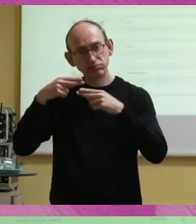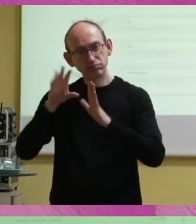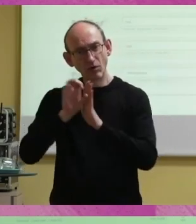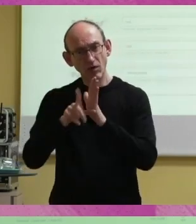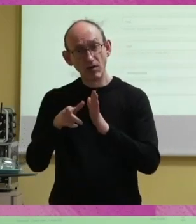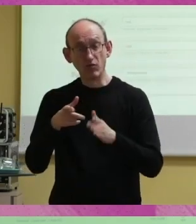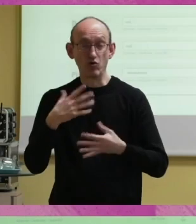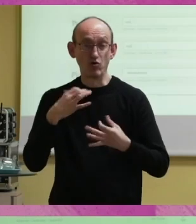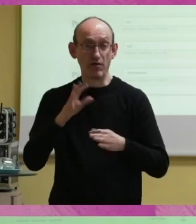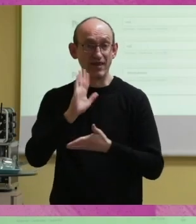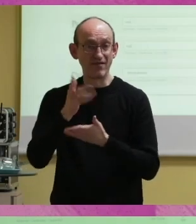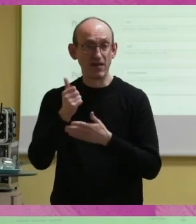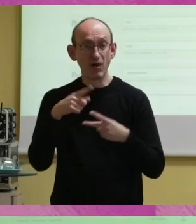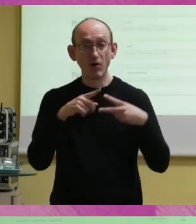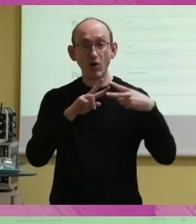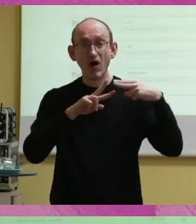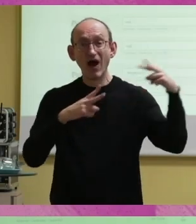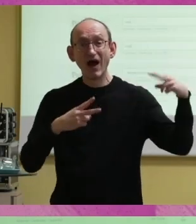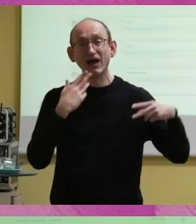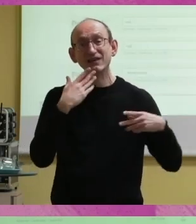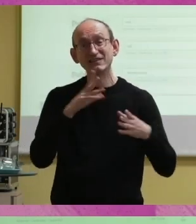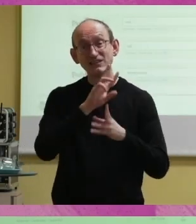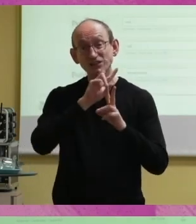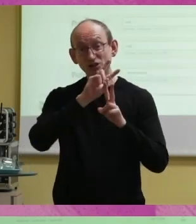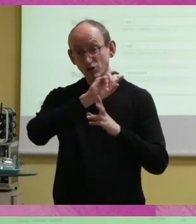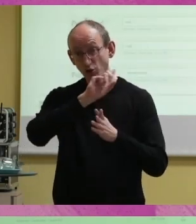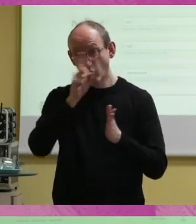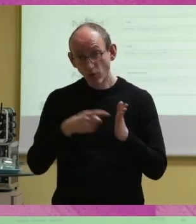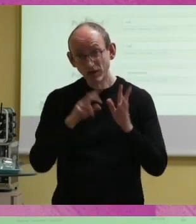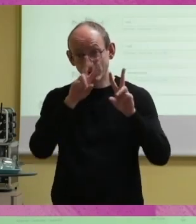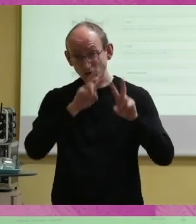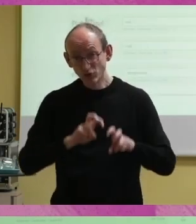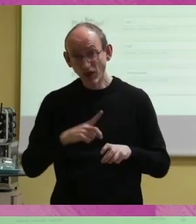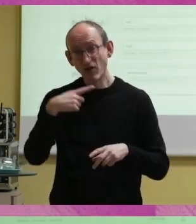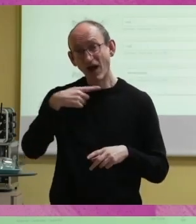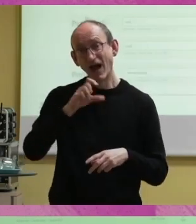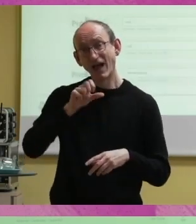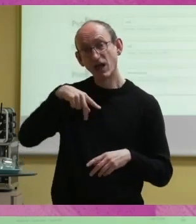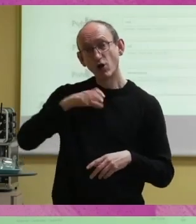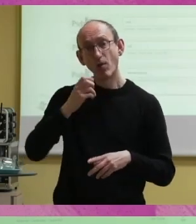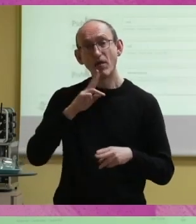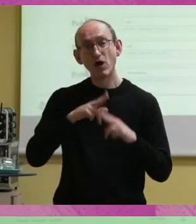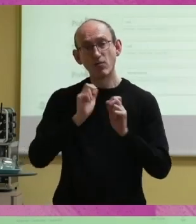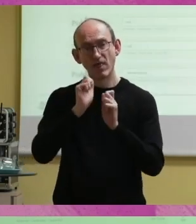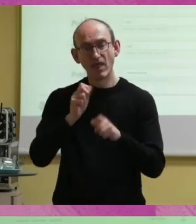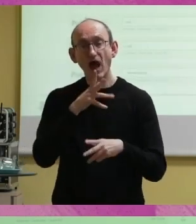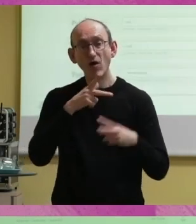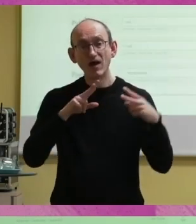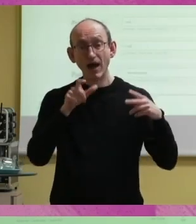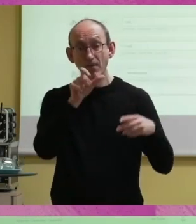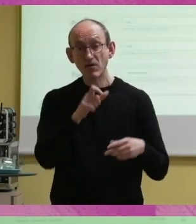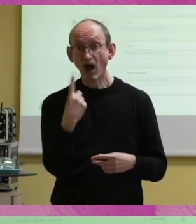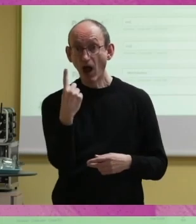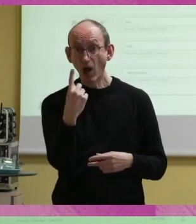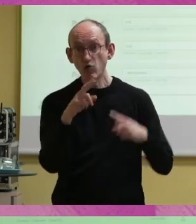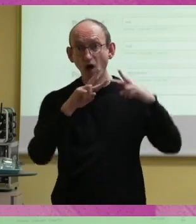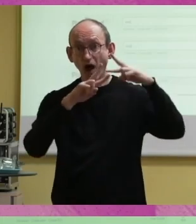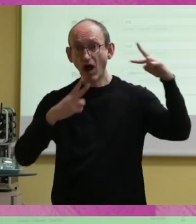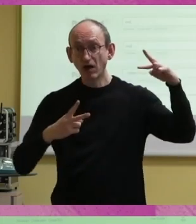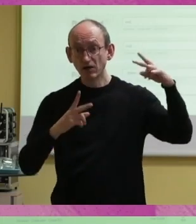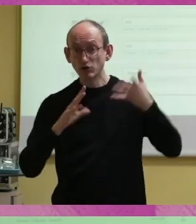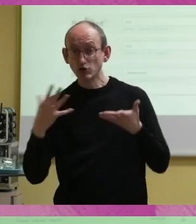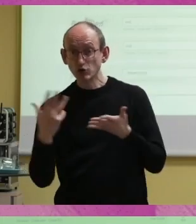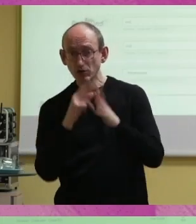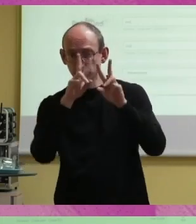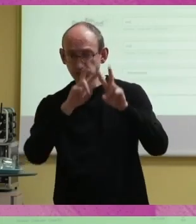más afectadas en enfermedades, o genoma cuando lo estudiamos todo, ¿no? Entonces, ahora podemos mirar todos los genes del individuo. Y esto lo